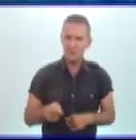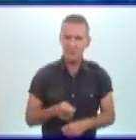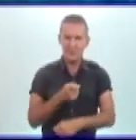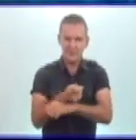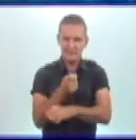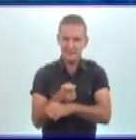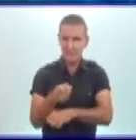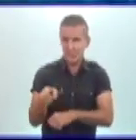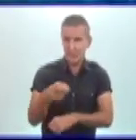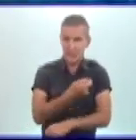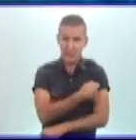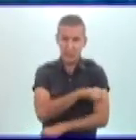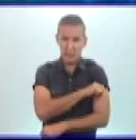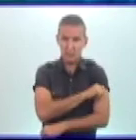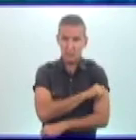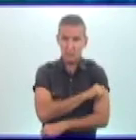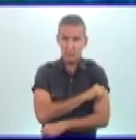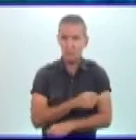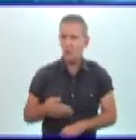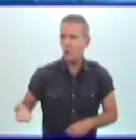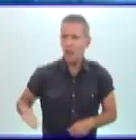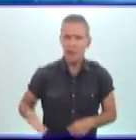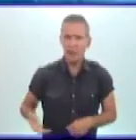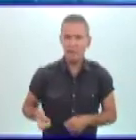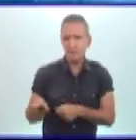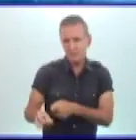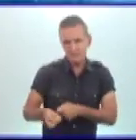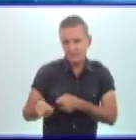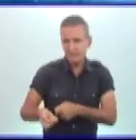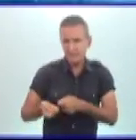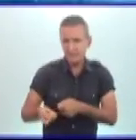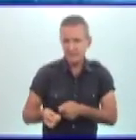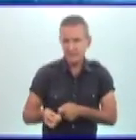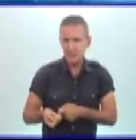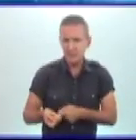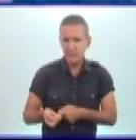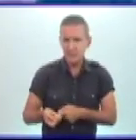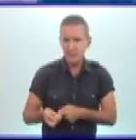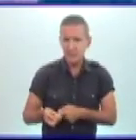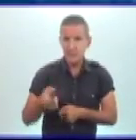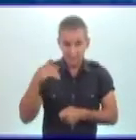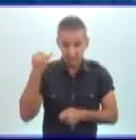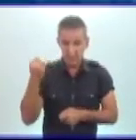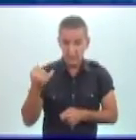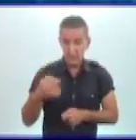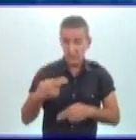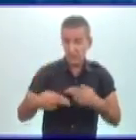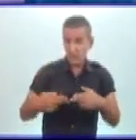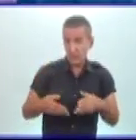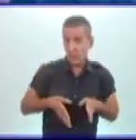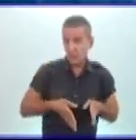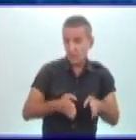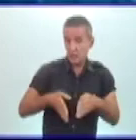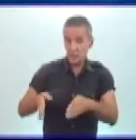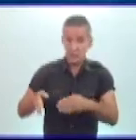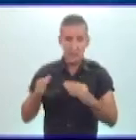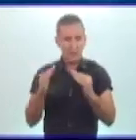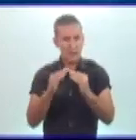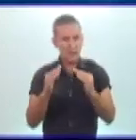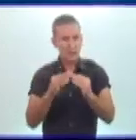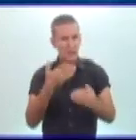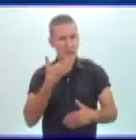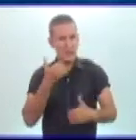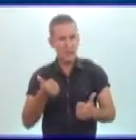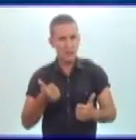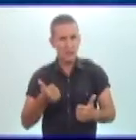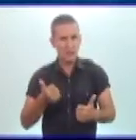usar la tierra apropiadamente, aprovecharla al máximo. ¿Aprovecharla al máximo? Sí. Haremos caminos, casas decentes y...